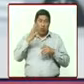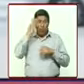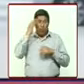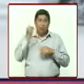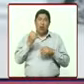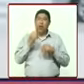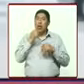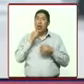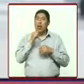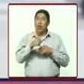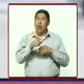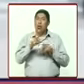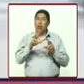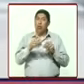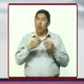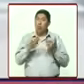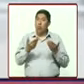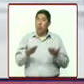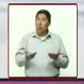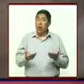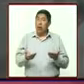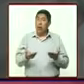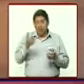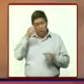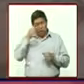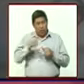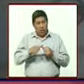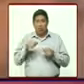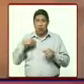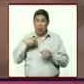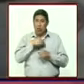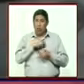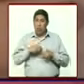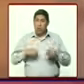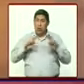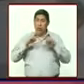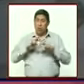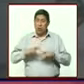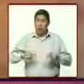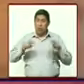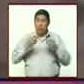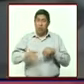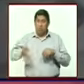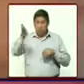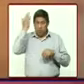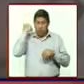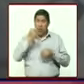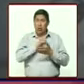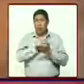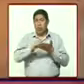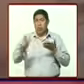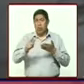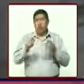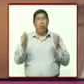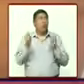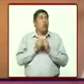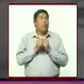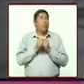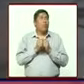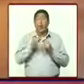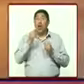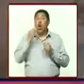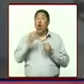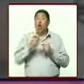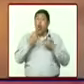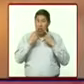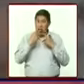que el momento ella no pudo ser encontrada. Recordemos que las investigaciones iniciaron ya la pasada semana, primeramente con la orden